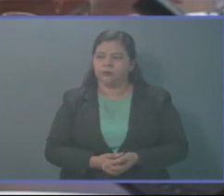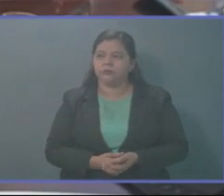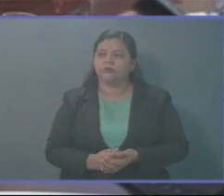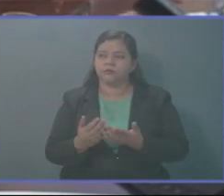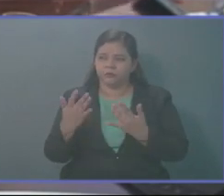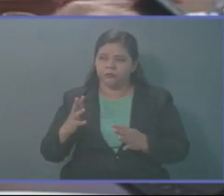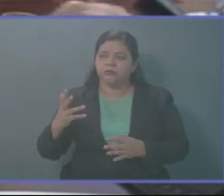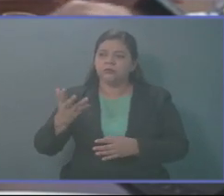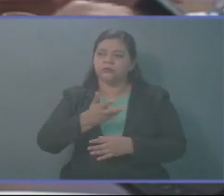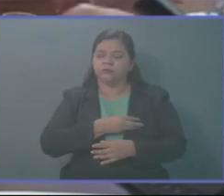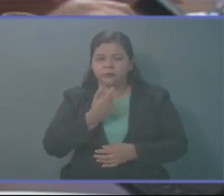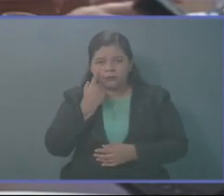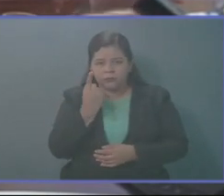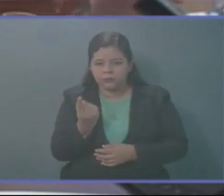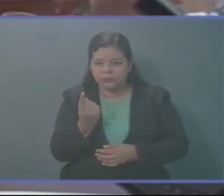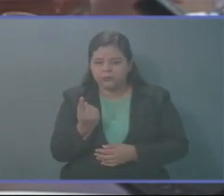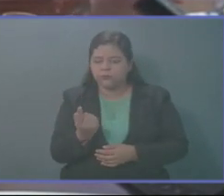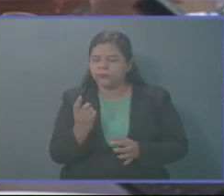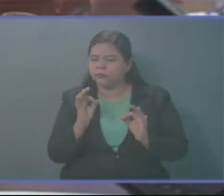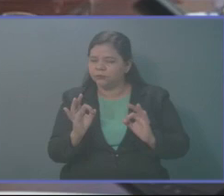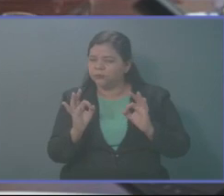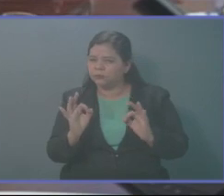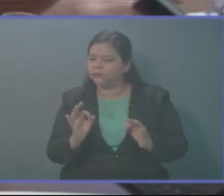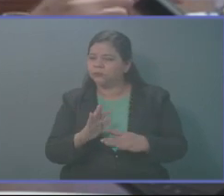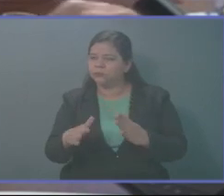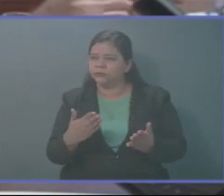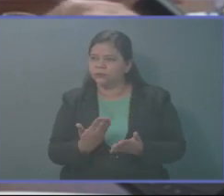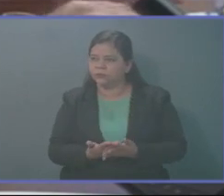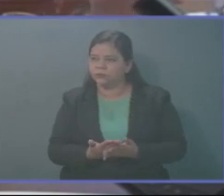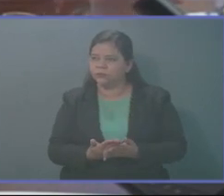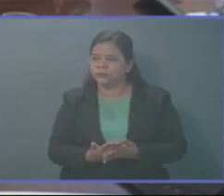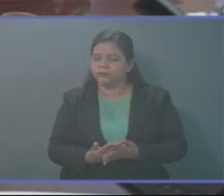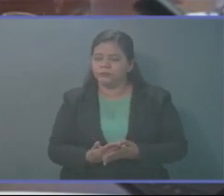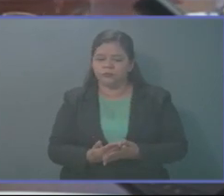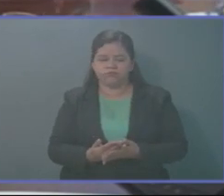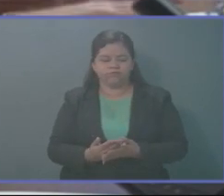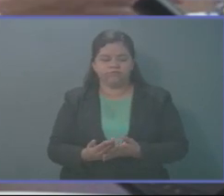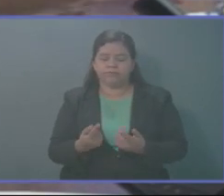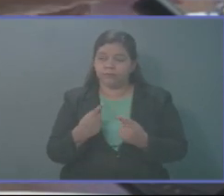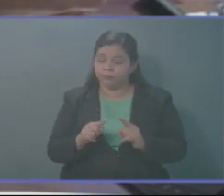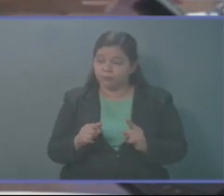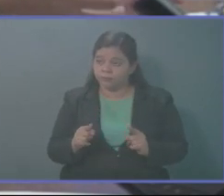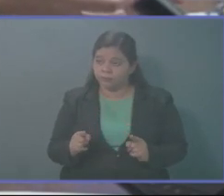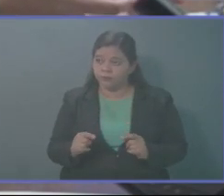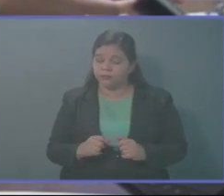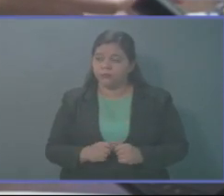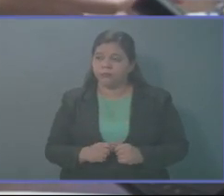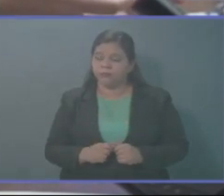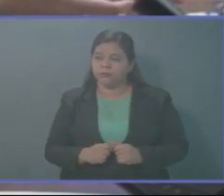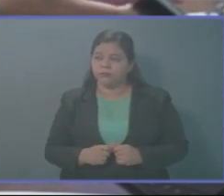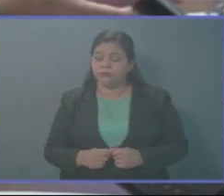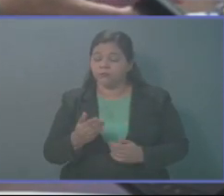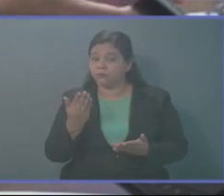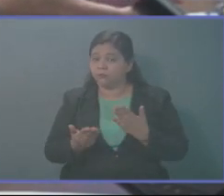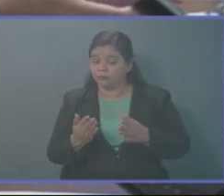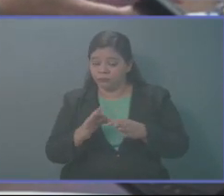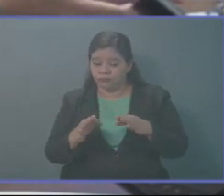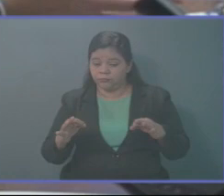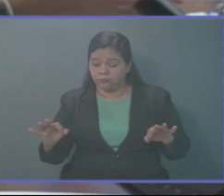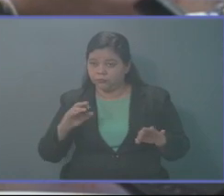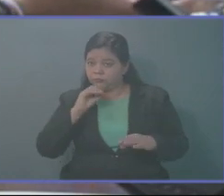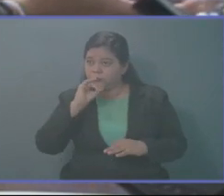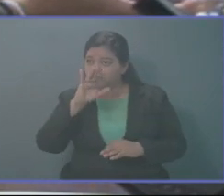tenemos que verlo con buena letra esto, pues, o sea, con mucha curiosidad. Y si la redacción